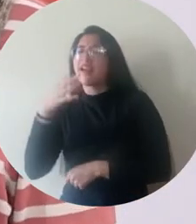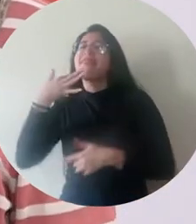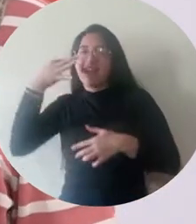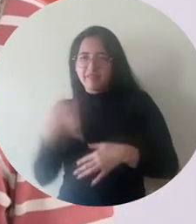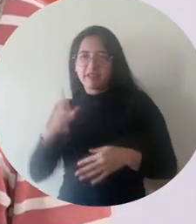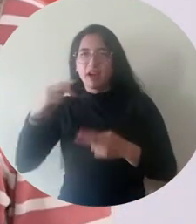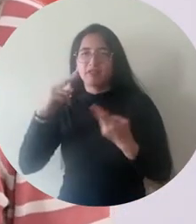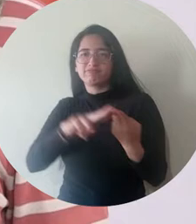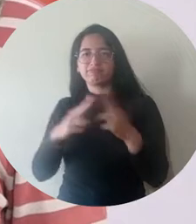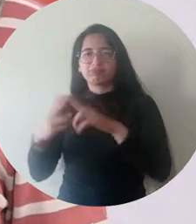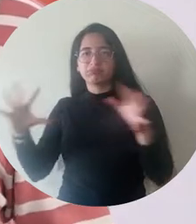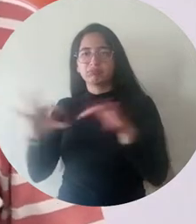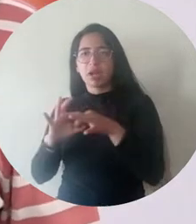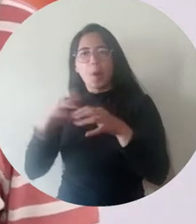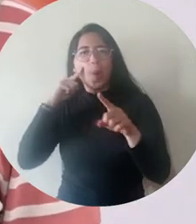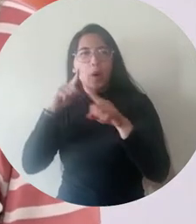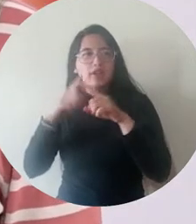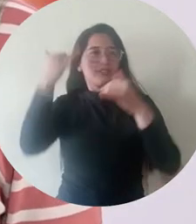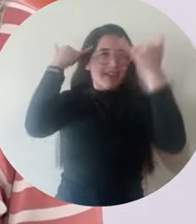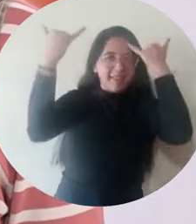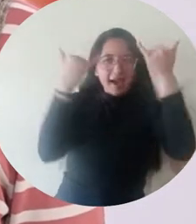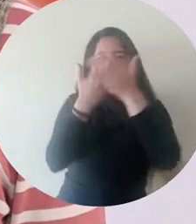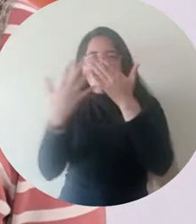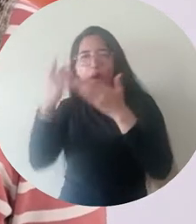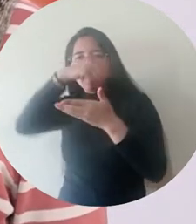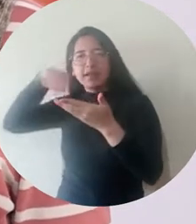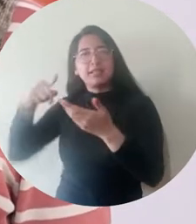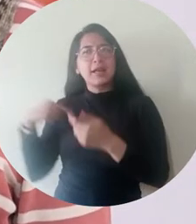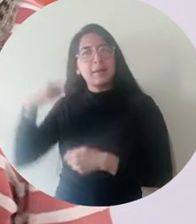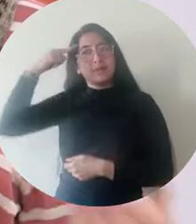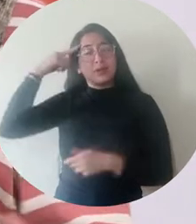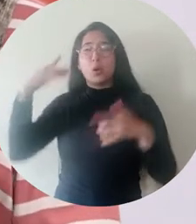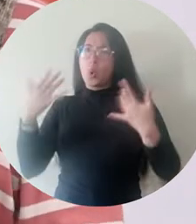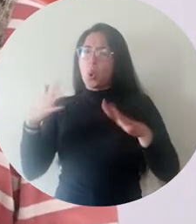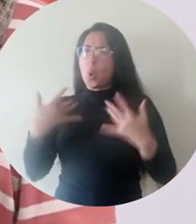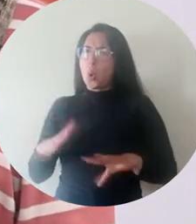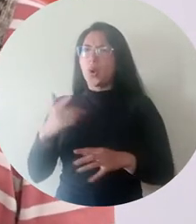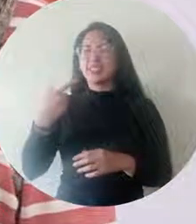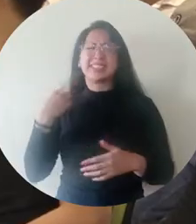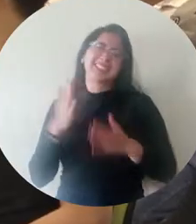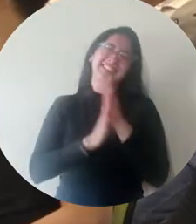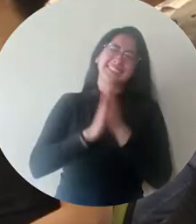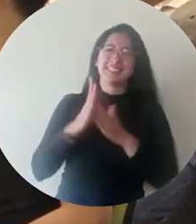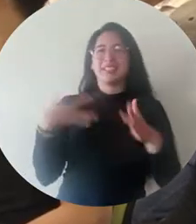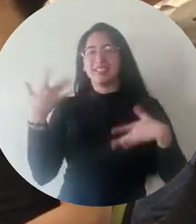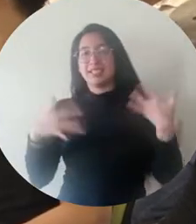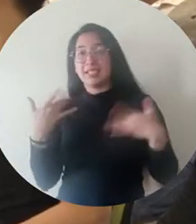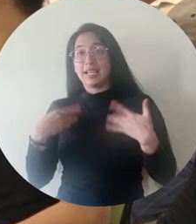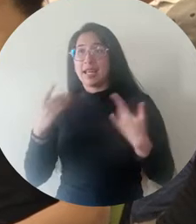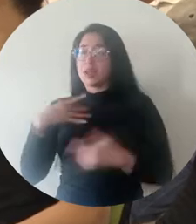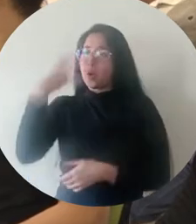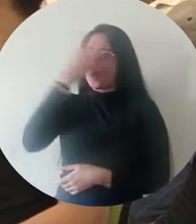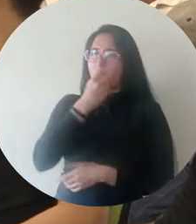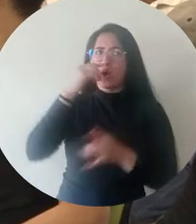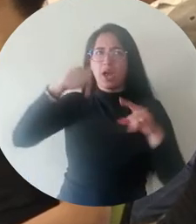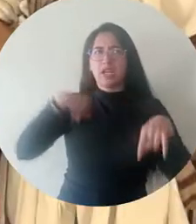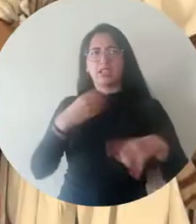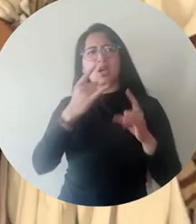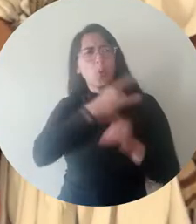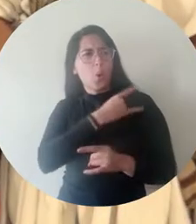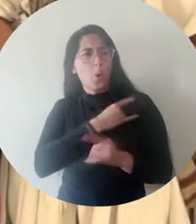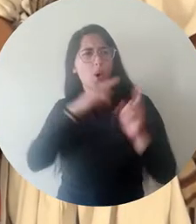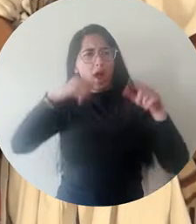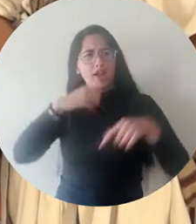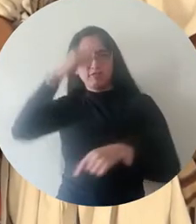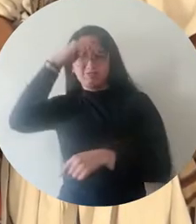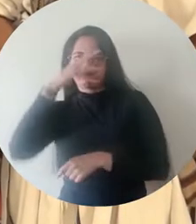real connection of ideas, and I think that's what's so exciting about it. It's wonderful that the university here in Santa